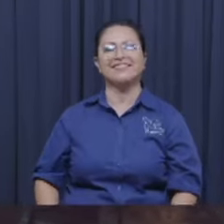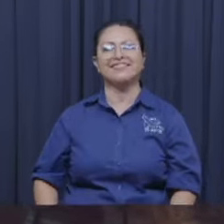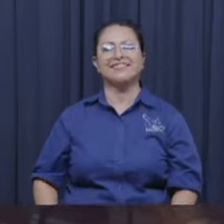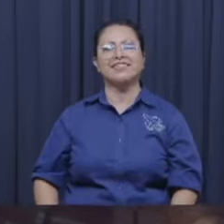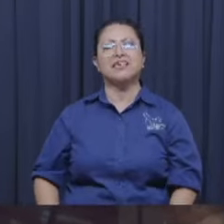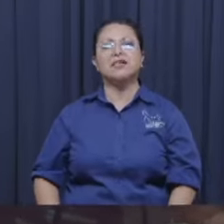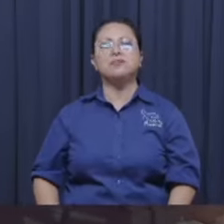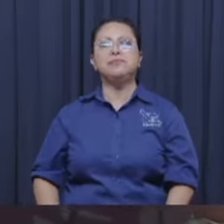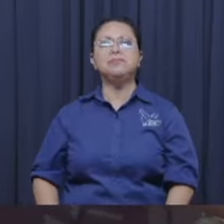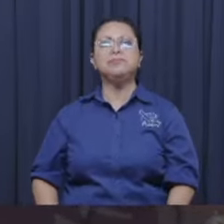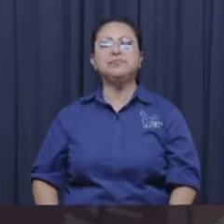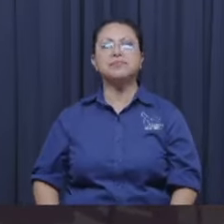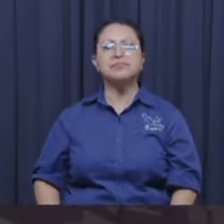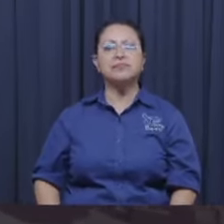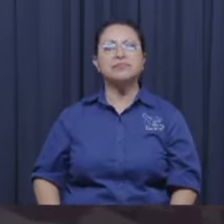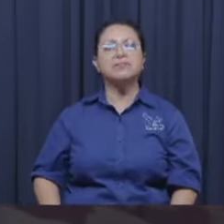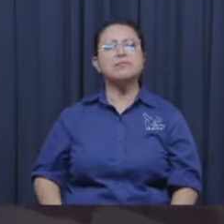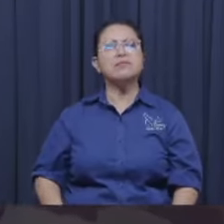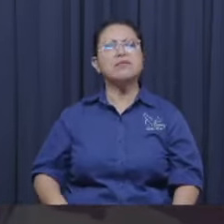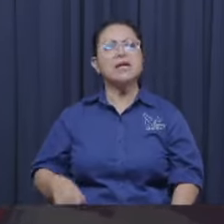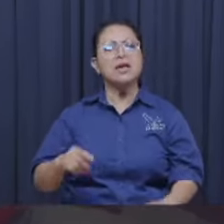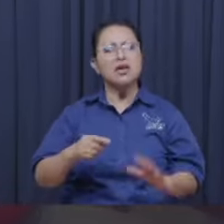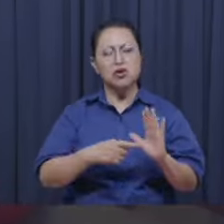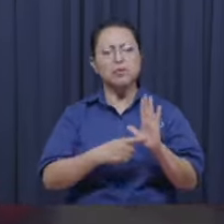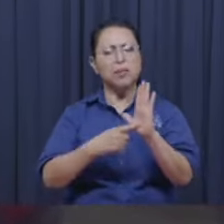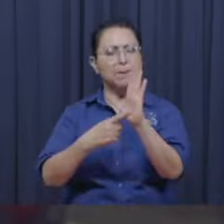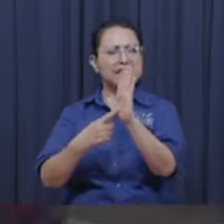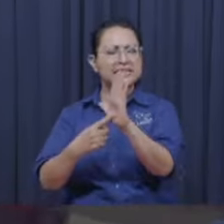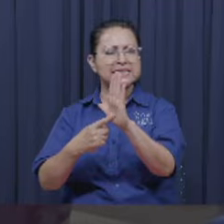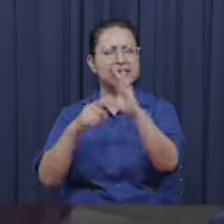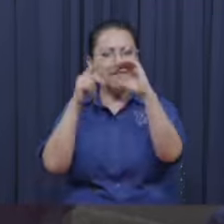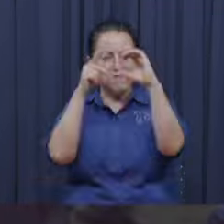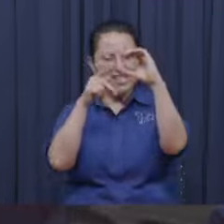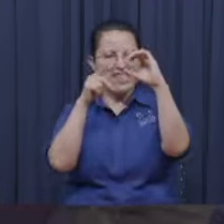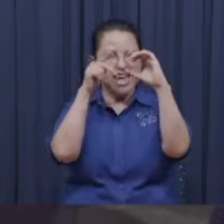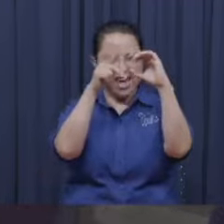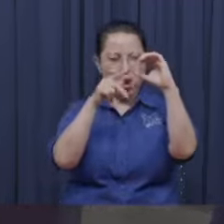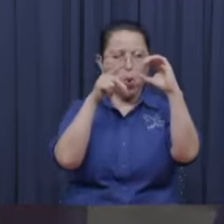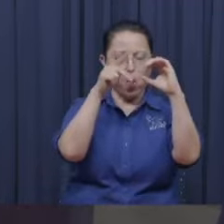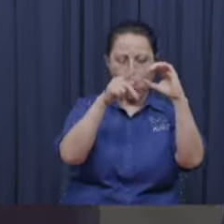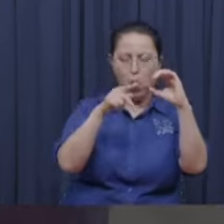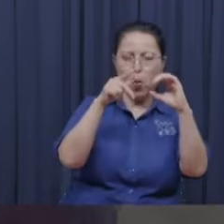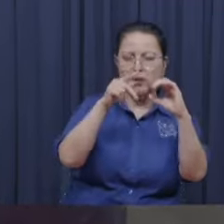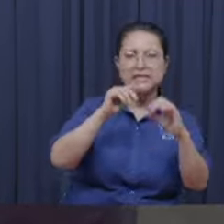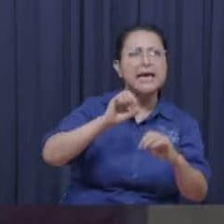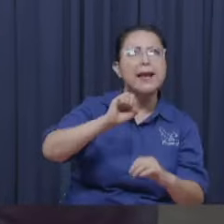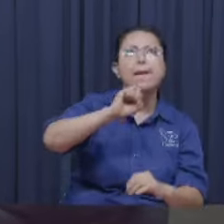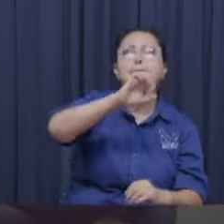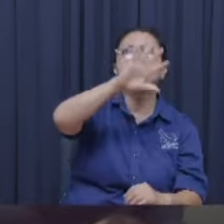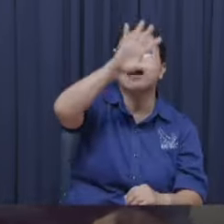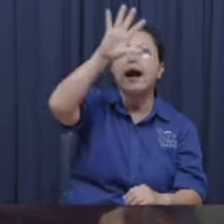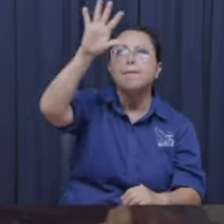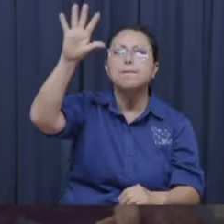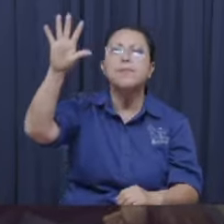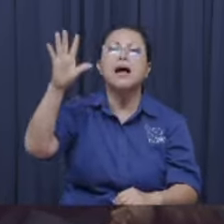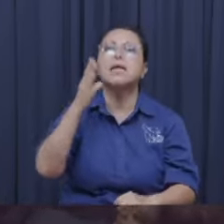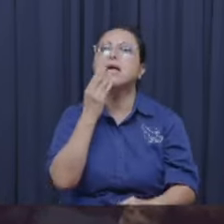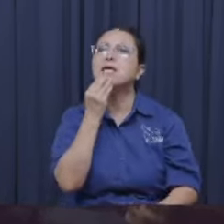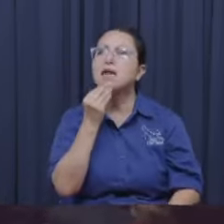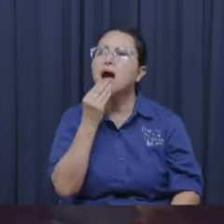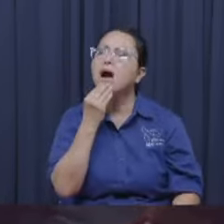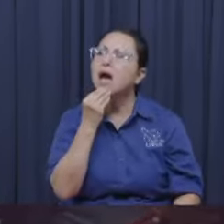Yo le podría pasar aquí los videos de todo lo que ha estado aconteciendo y el mapa de cómo está Israel